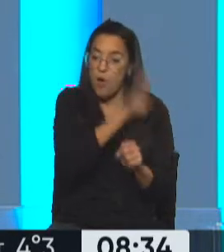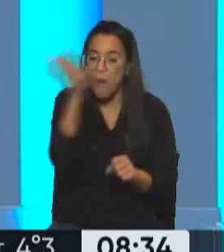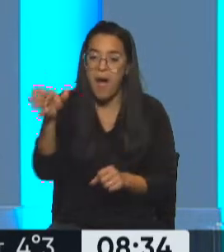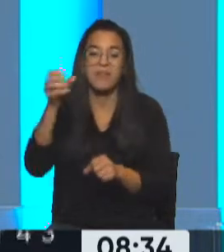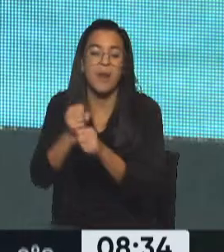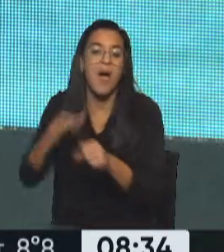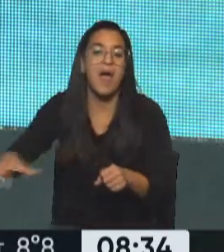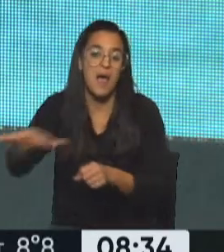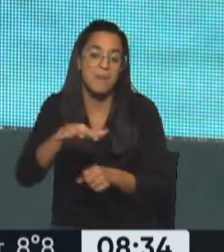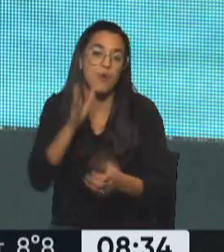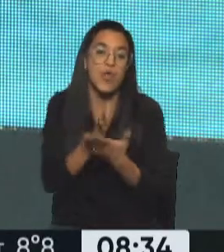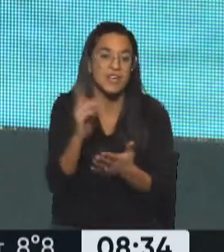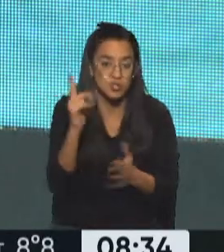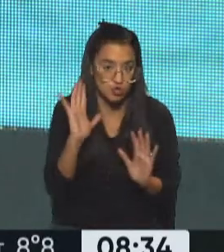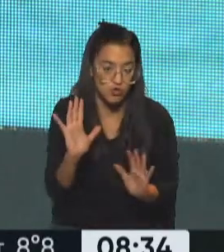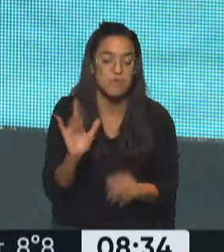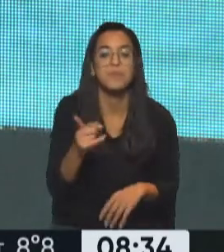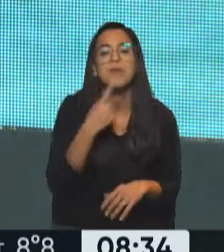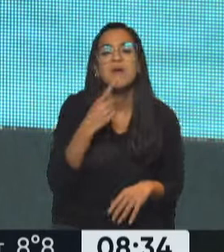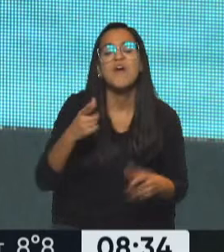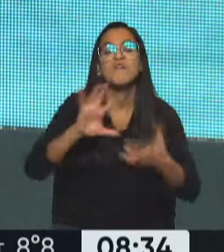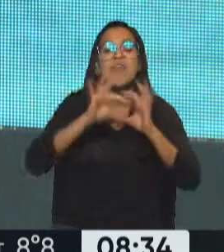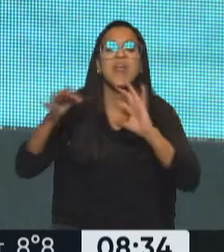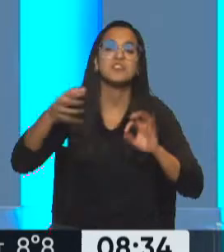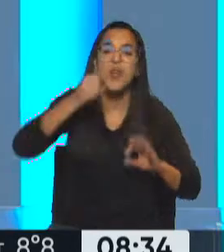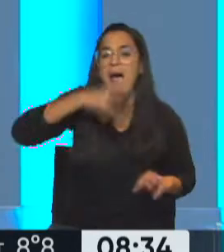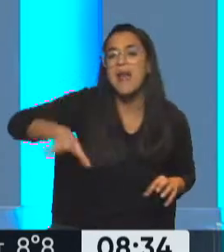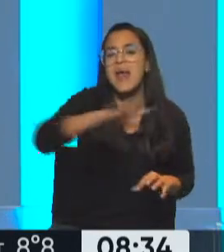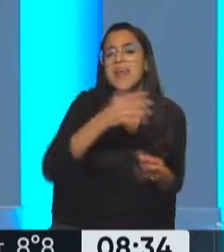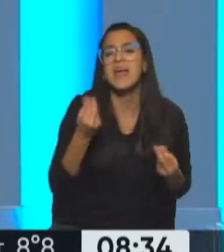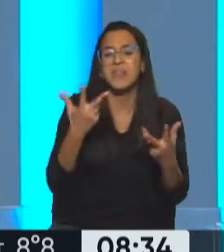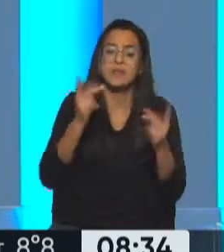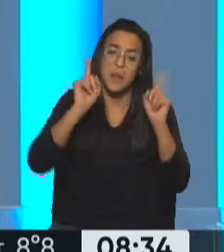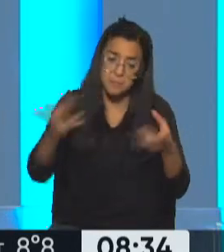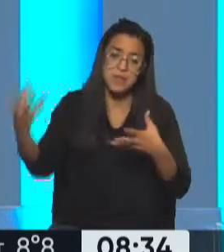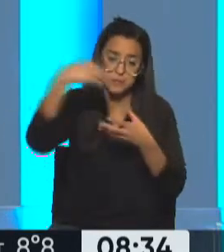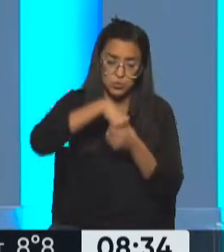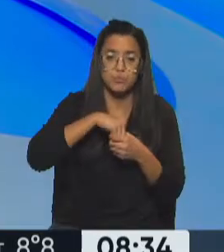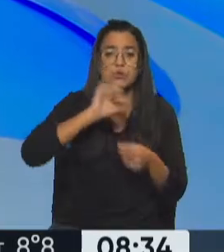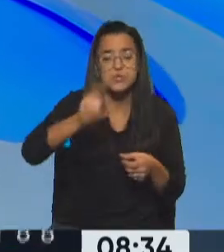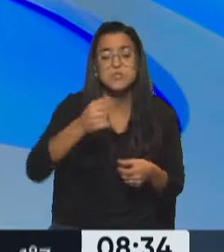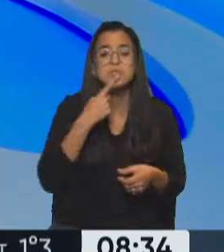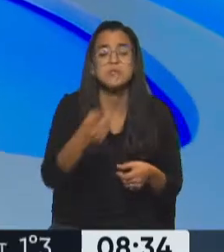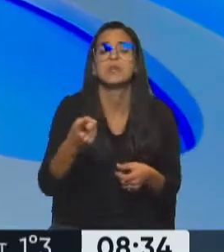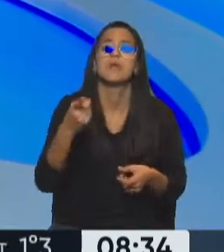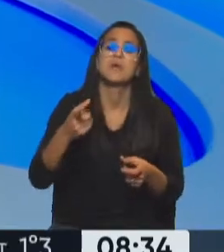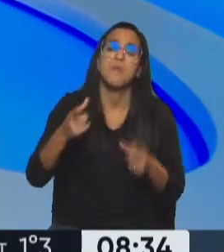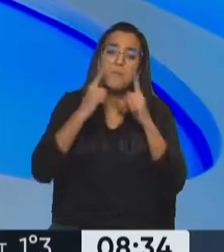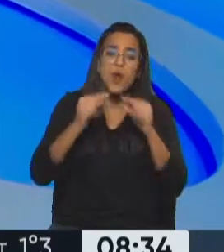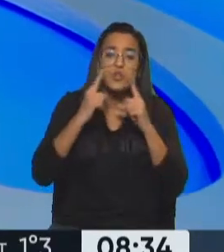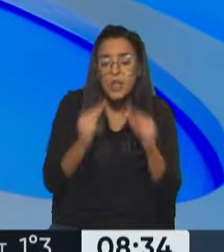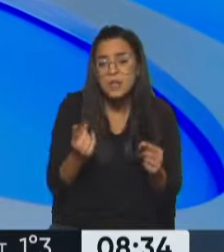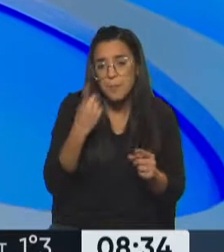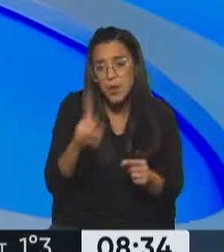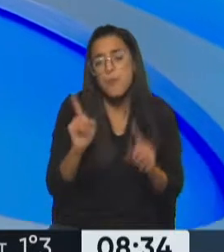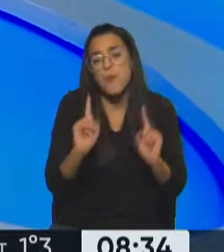ningún tipo de derecho. Olvídate, pero ¿y Federación Agraria, que es, digamos, lo más progre? Federación Agraria también se sumó en este caso a la medida de fuerza, pero por eso,